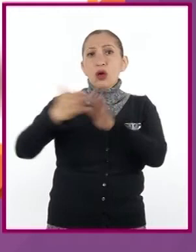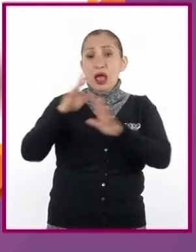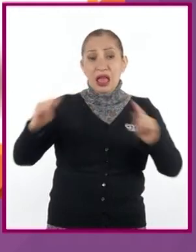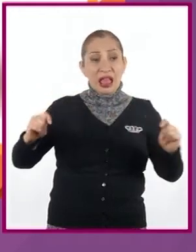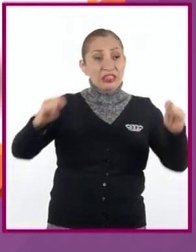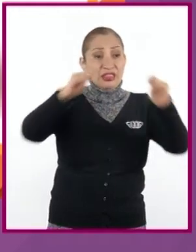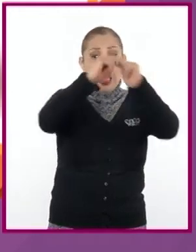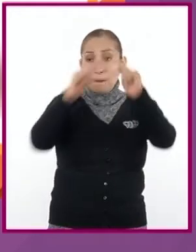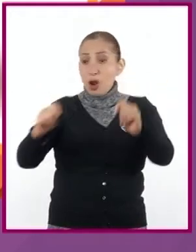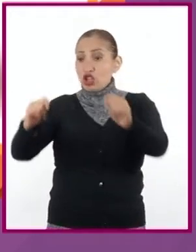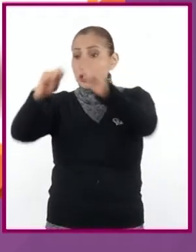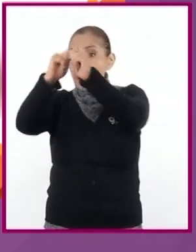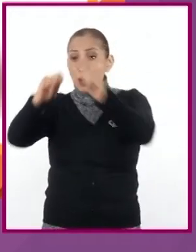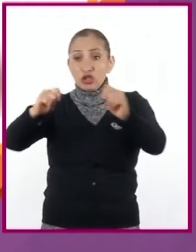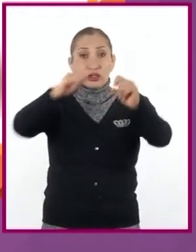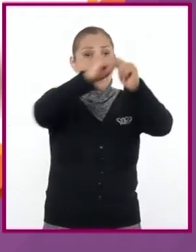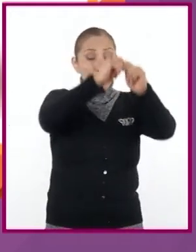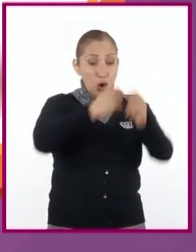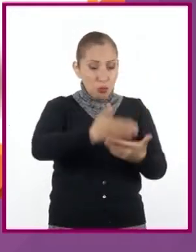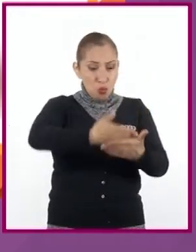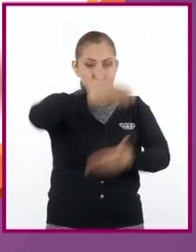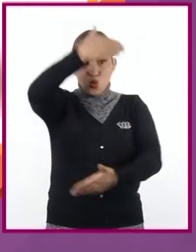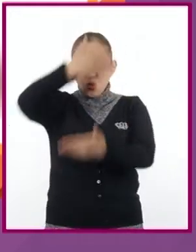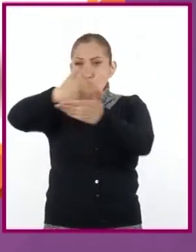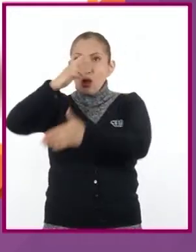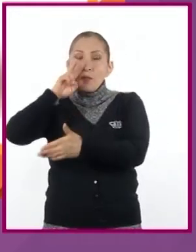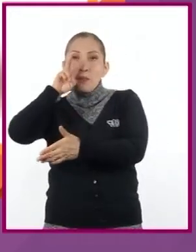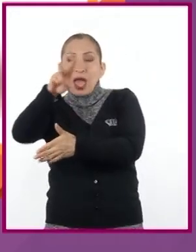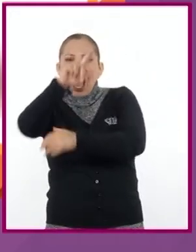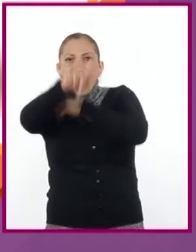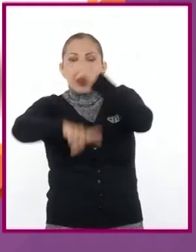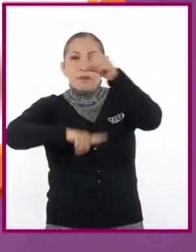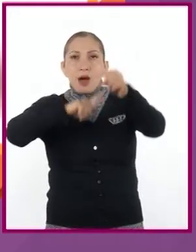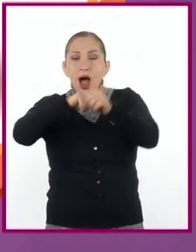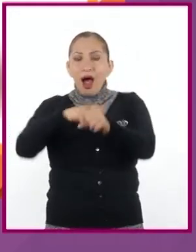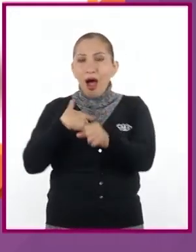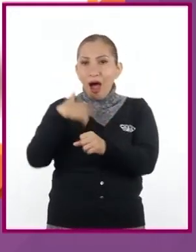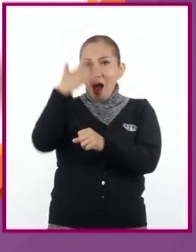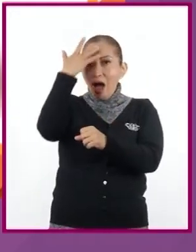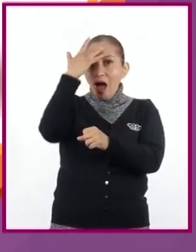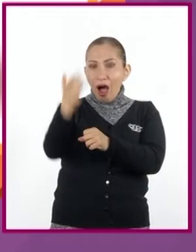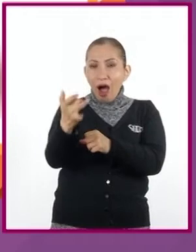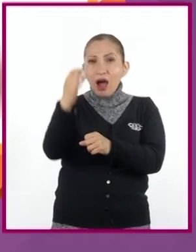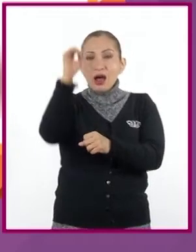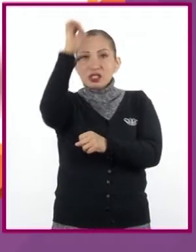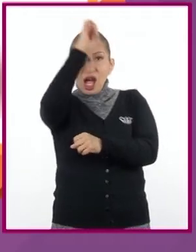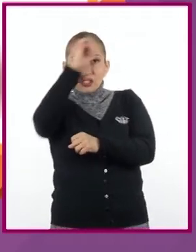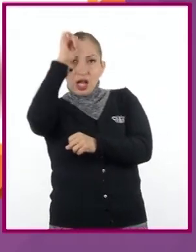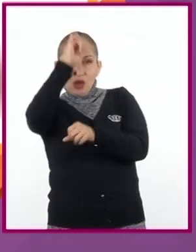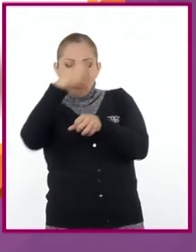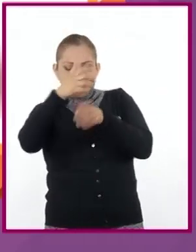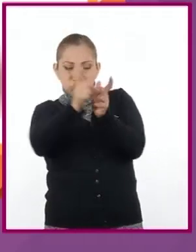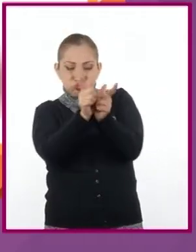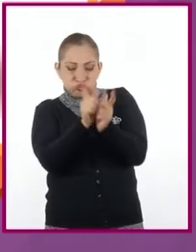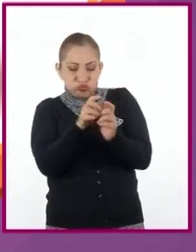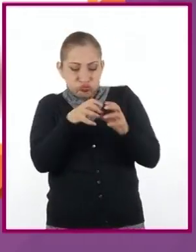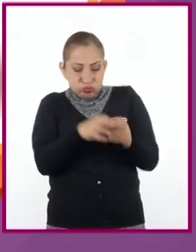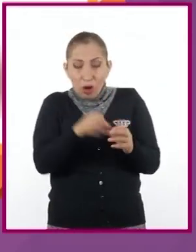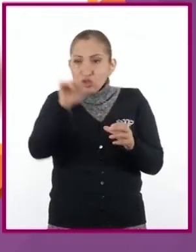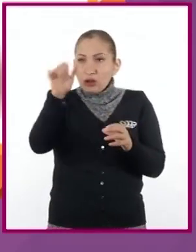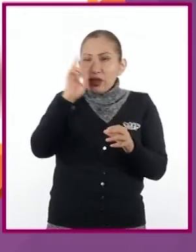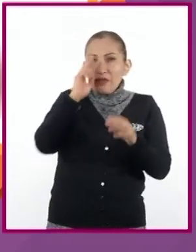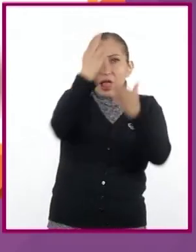templos, murales con representaciones de animales fantásticos, sacerdotes en procesión y otras